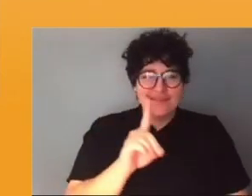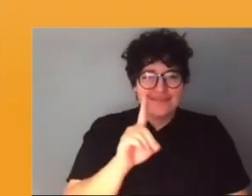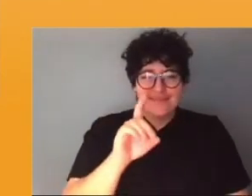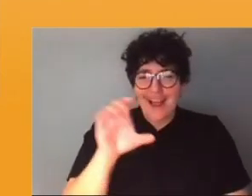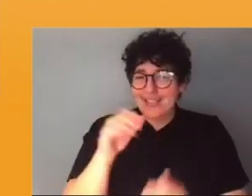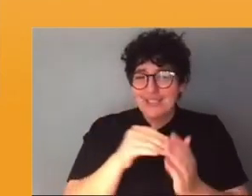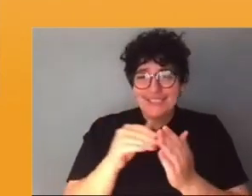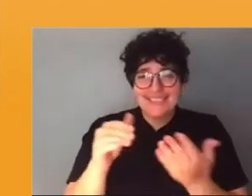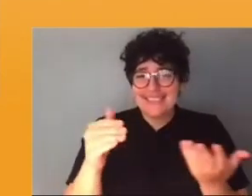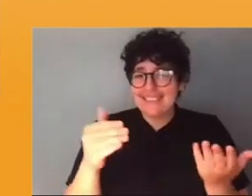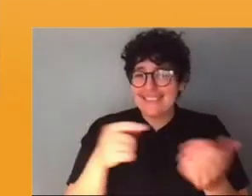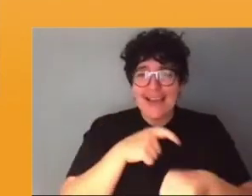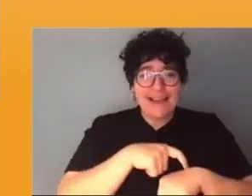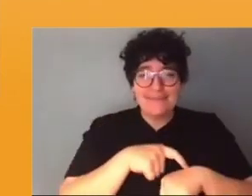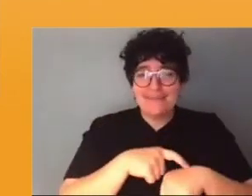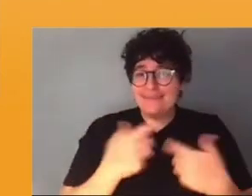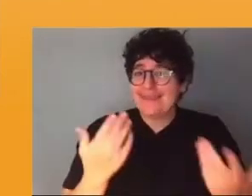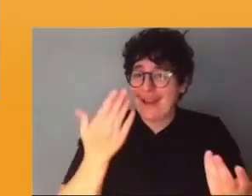cientos de veces.